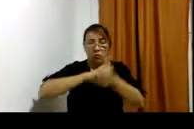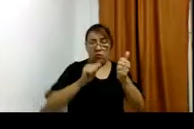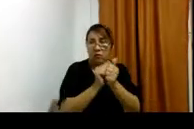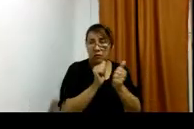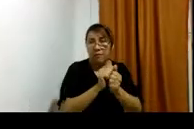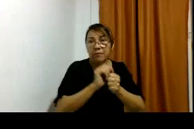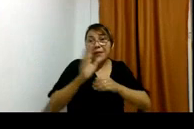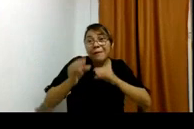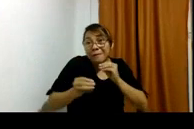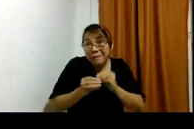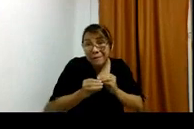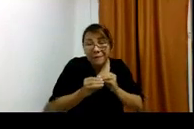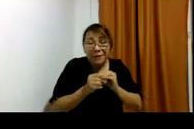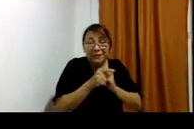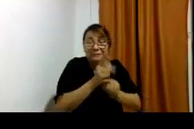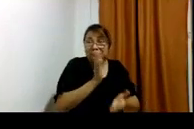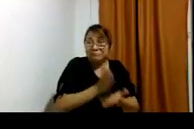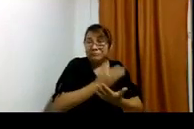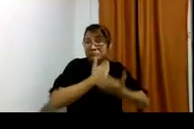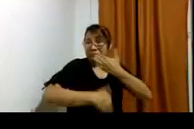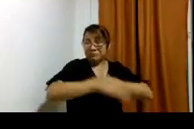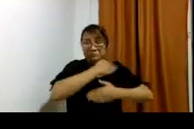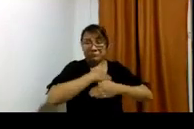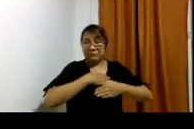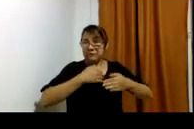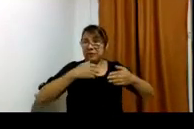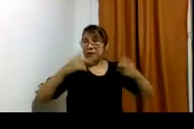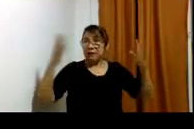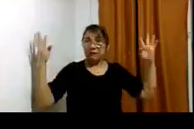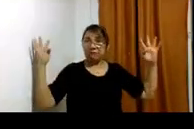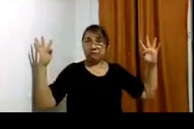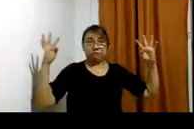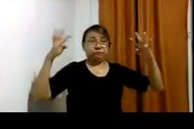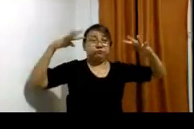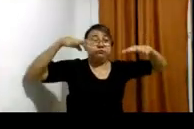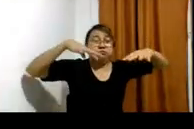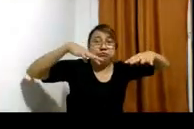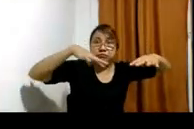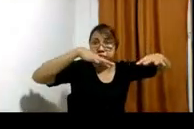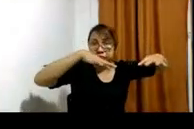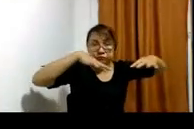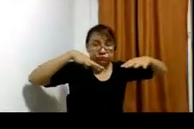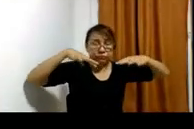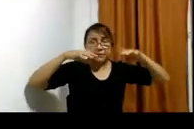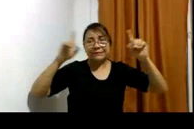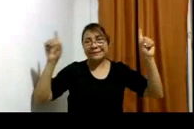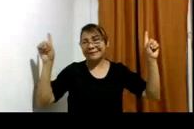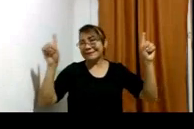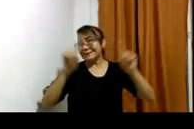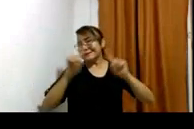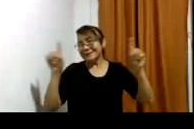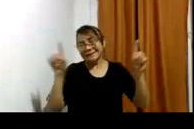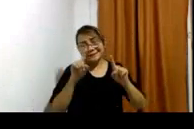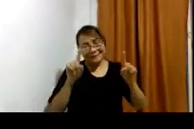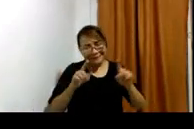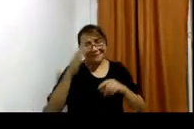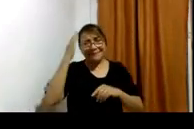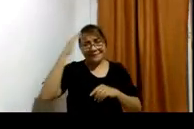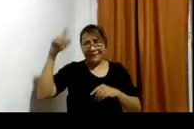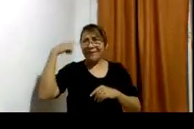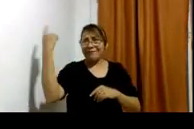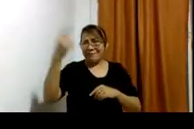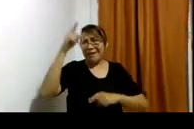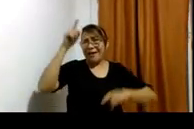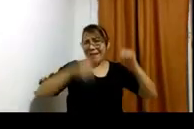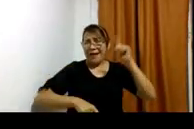porque además de que me le están quitando oxígeno, estamos viendo son personas que realmente quieren es curiosear la escena y eso también es